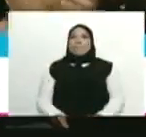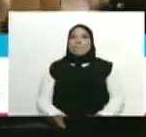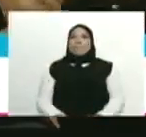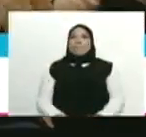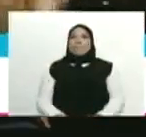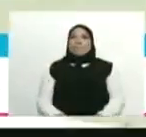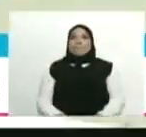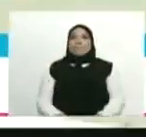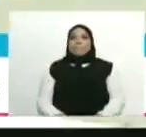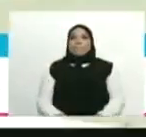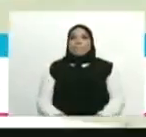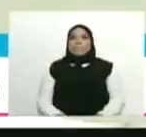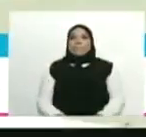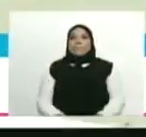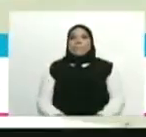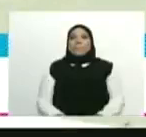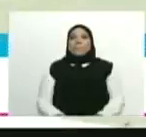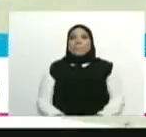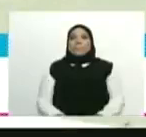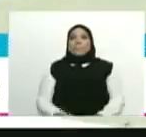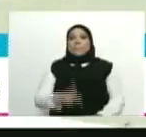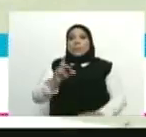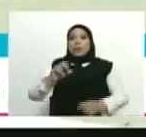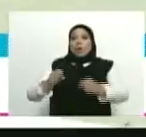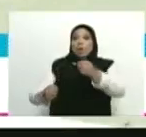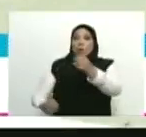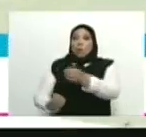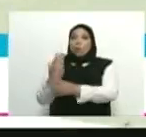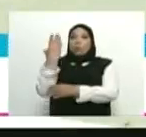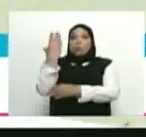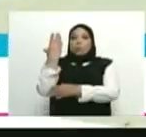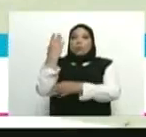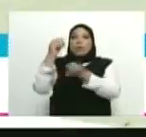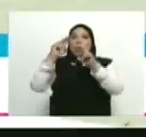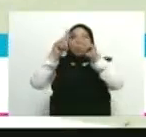Mira, la inauguración del Estadio